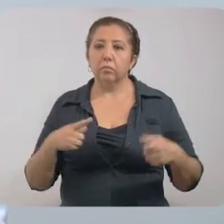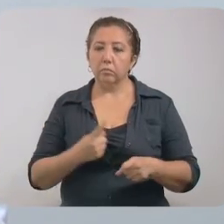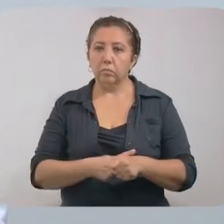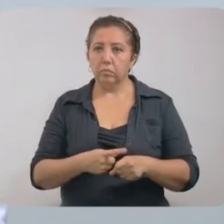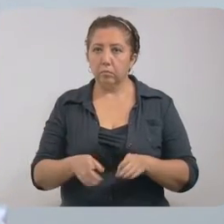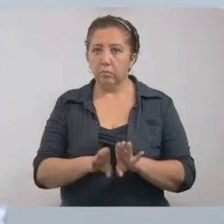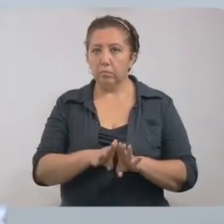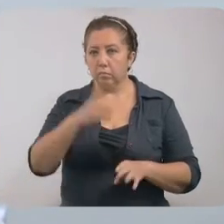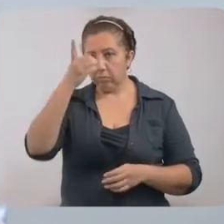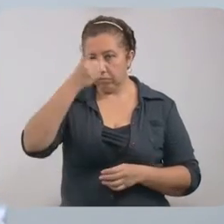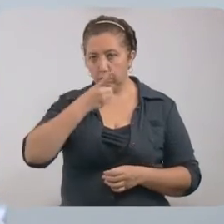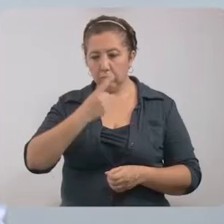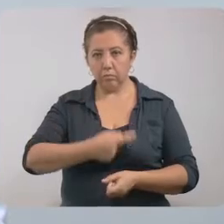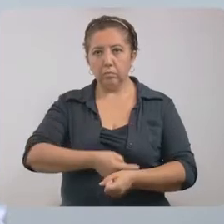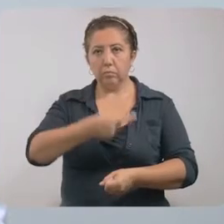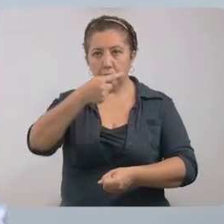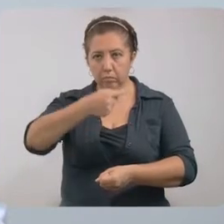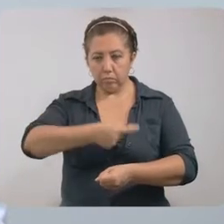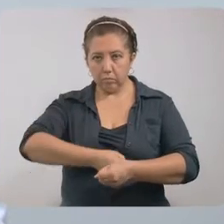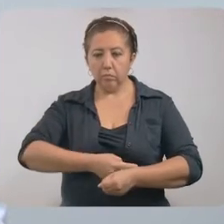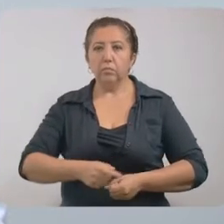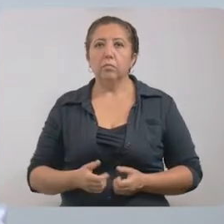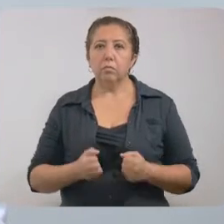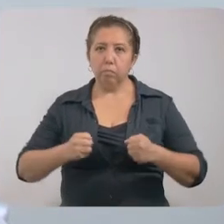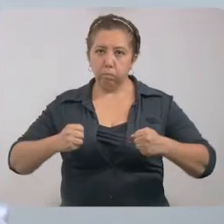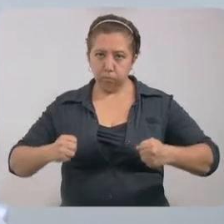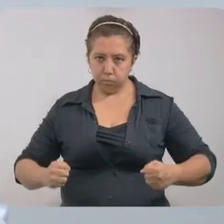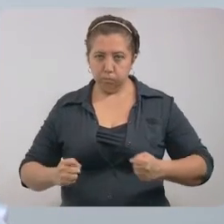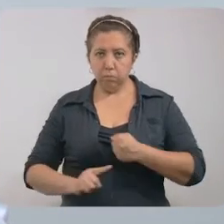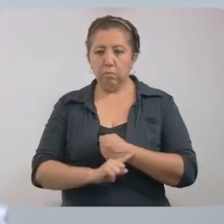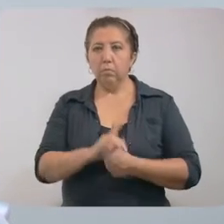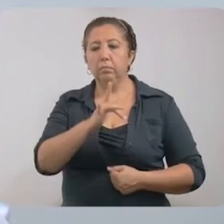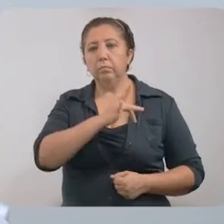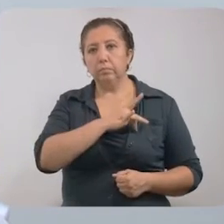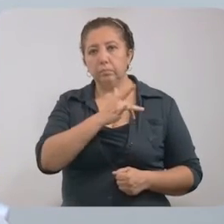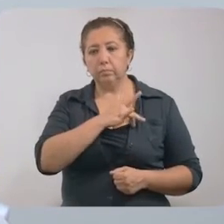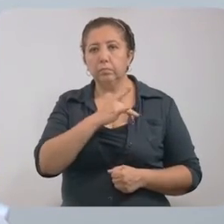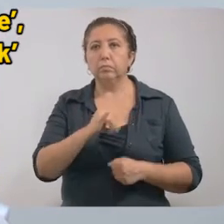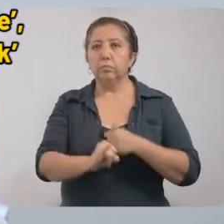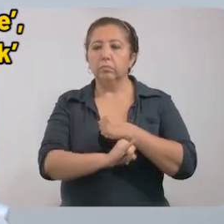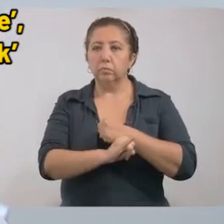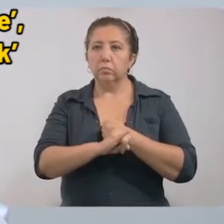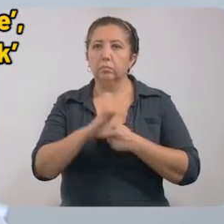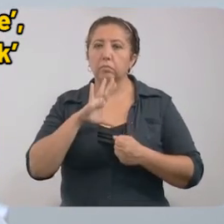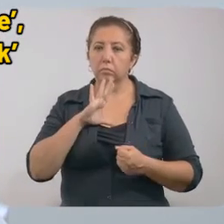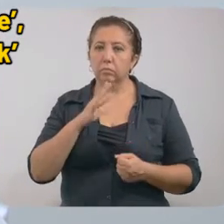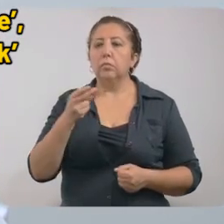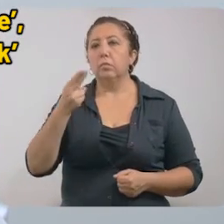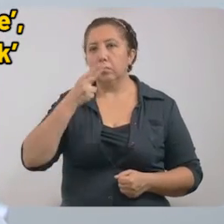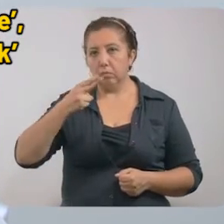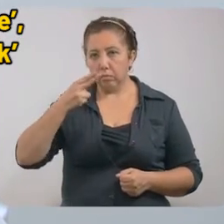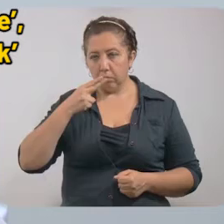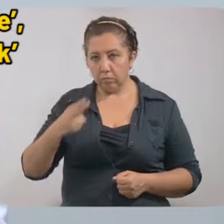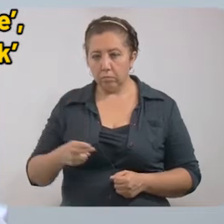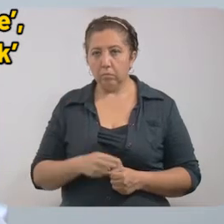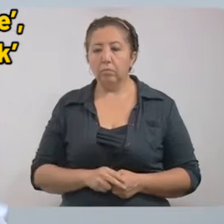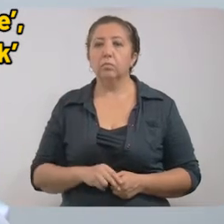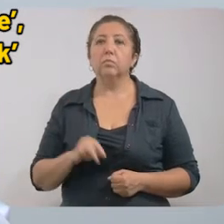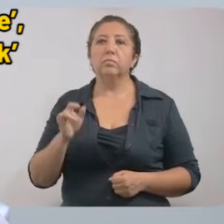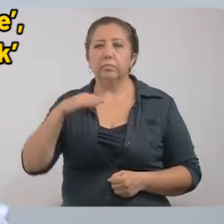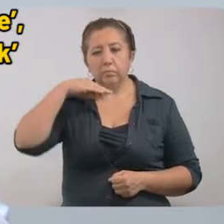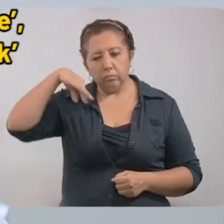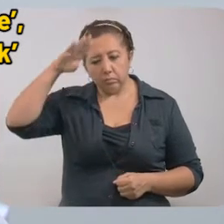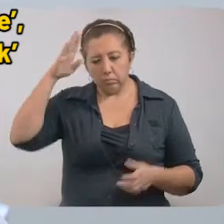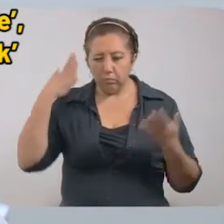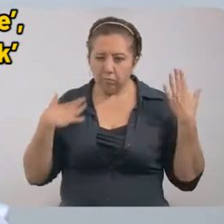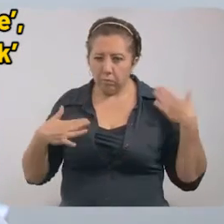discapacidad, personas con padecimientos como diabetes, hipertensión, sobrepeso, problemas cardíacos, VIH, cáncer o tabaquismo,